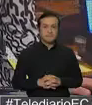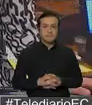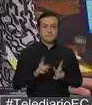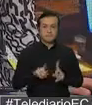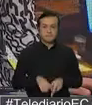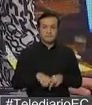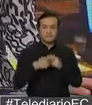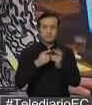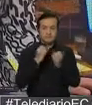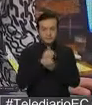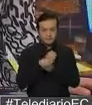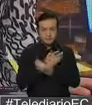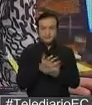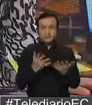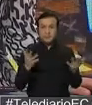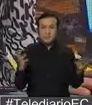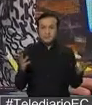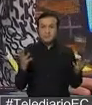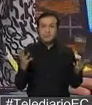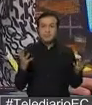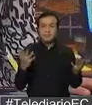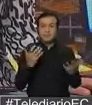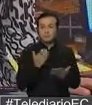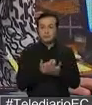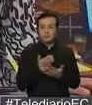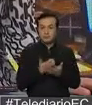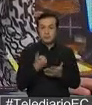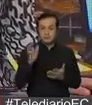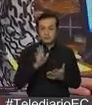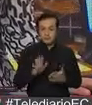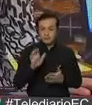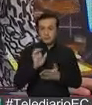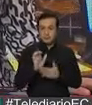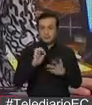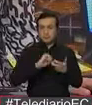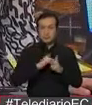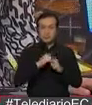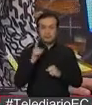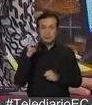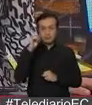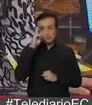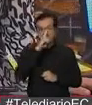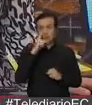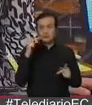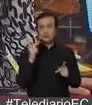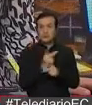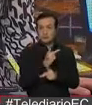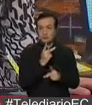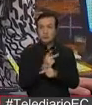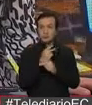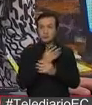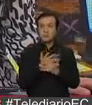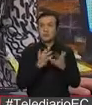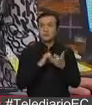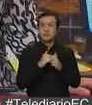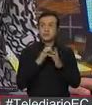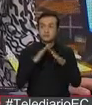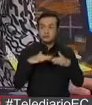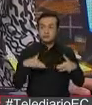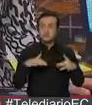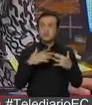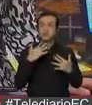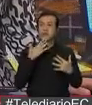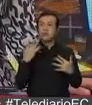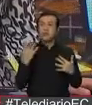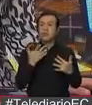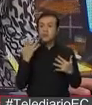Iniciamos el desarrollo de la información. El escenario económico para el Ecuador es desalentador y las consecuencias pueden ser catastróficas si no se